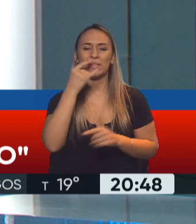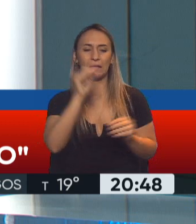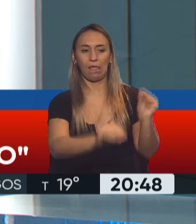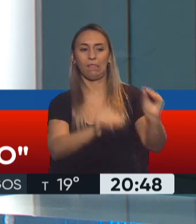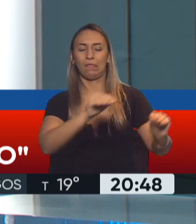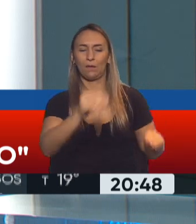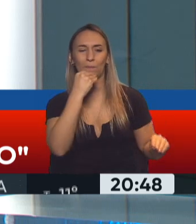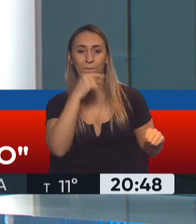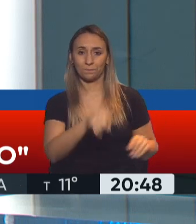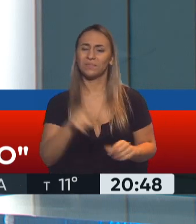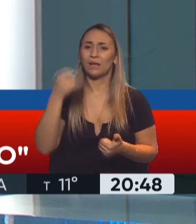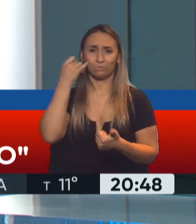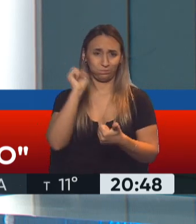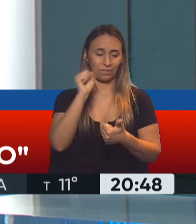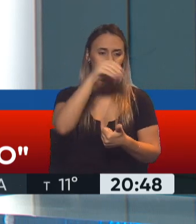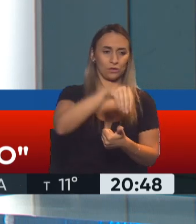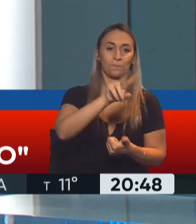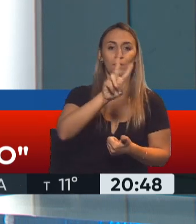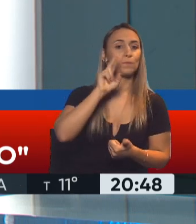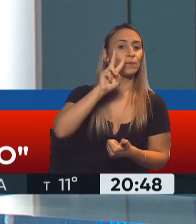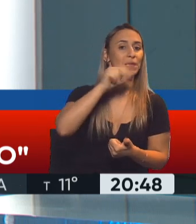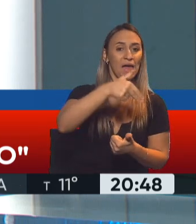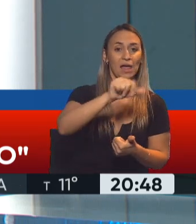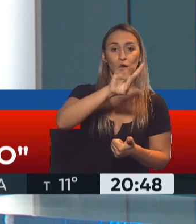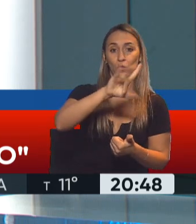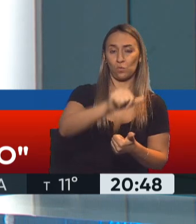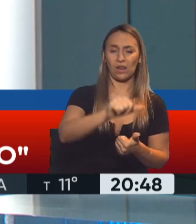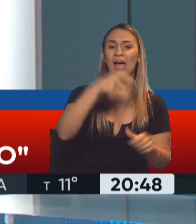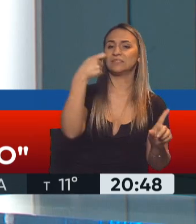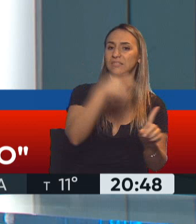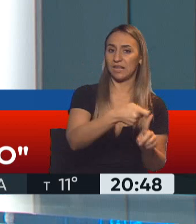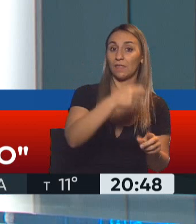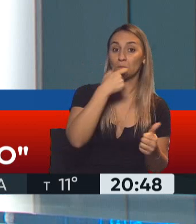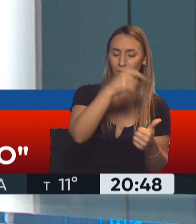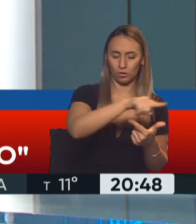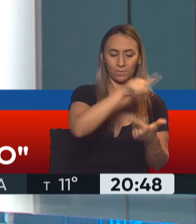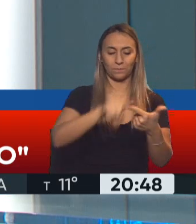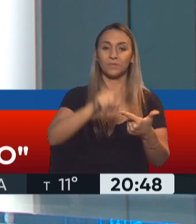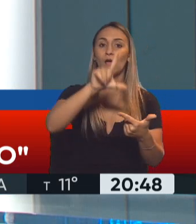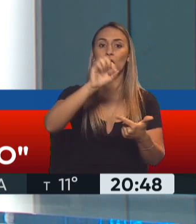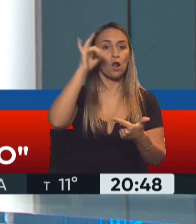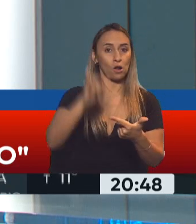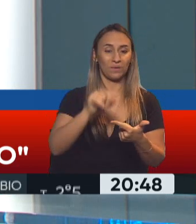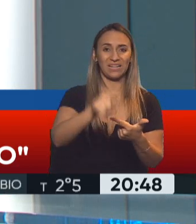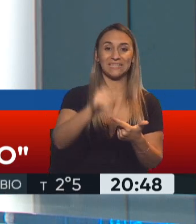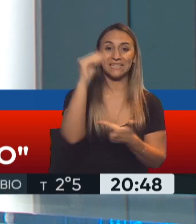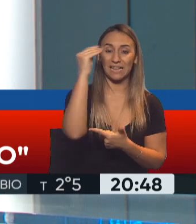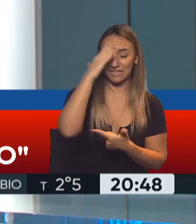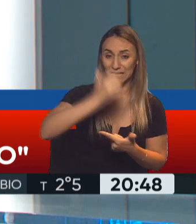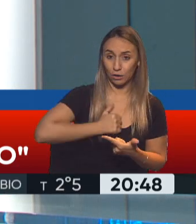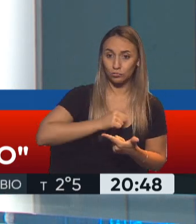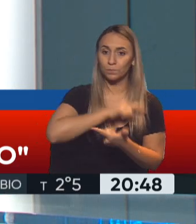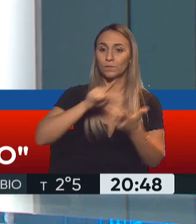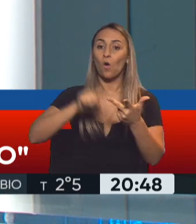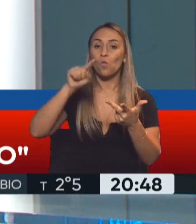tema de vivir en la luna desaparecida en mendoza lamentablemente asesinada marcela lópez en santa cruz es un niño el